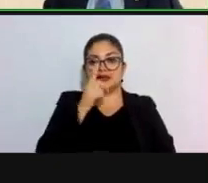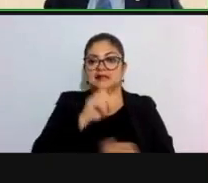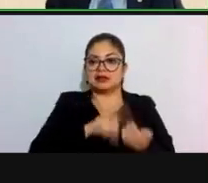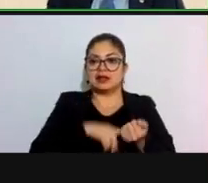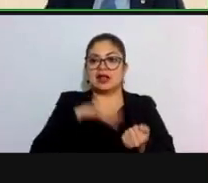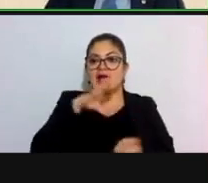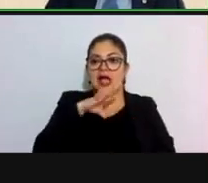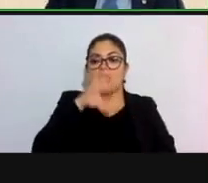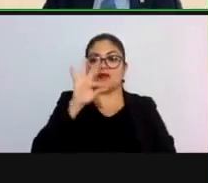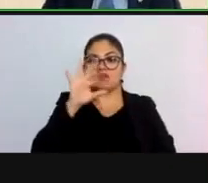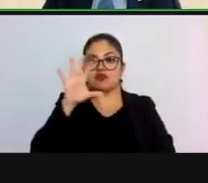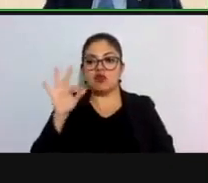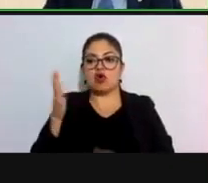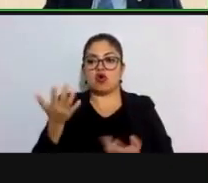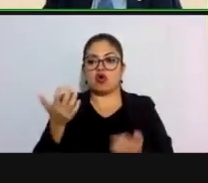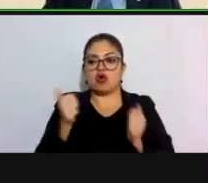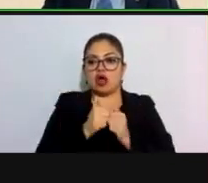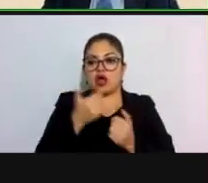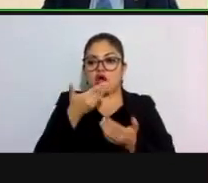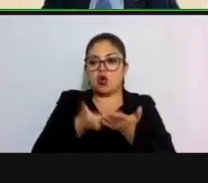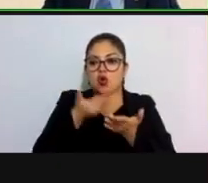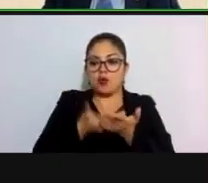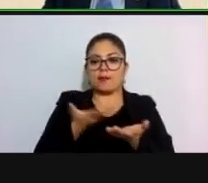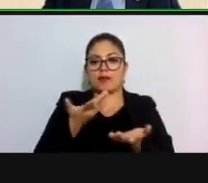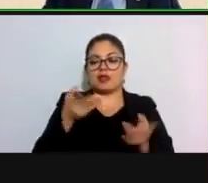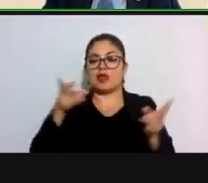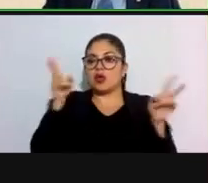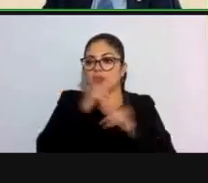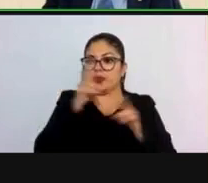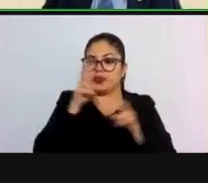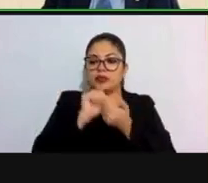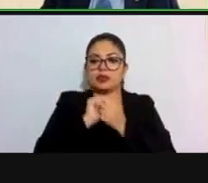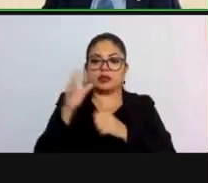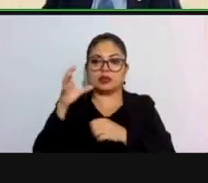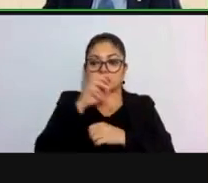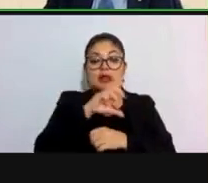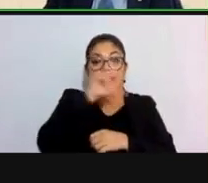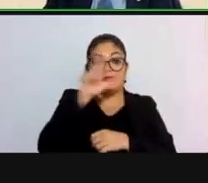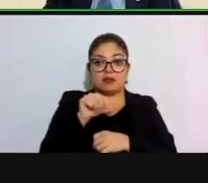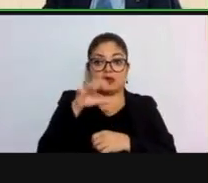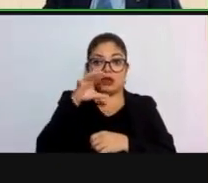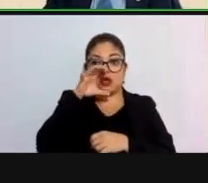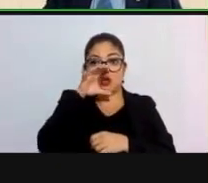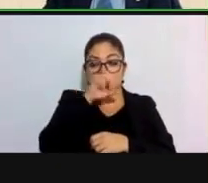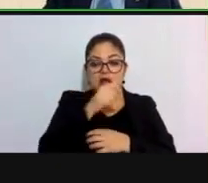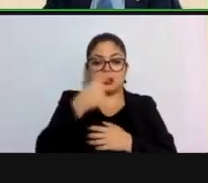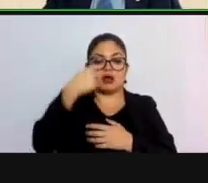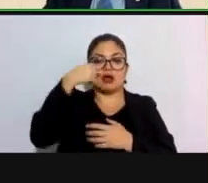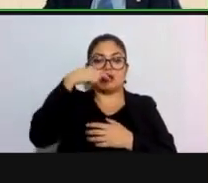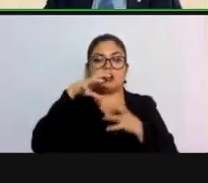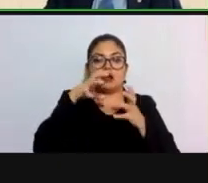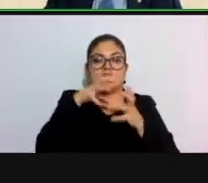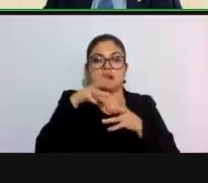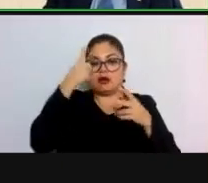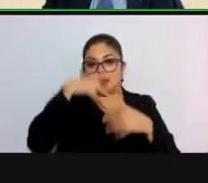moco, que hidrata el aire y le da calor antes de entrar a los pulmones durante la respiración. El